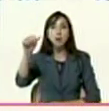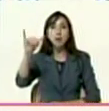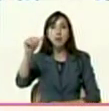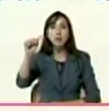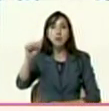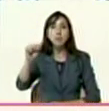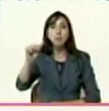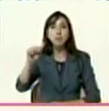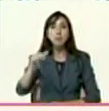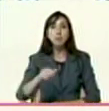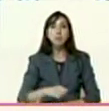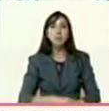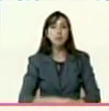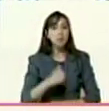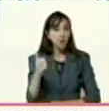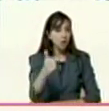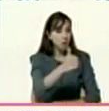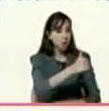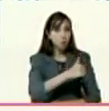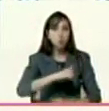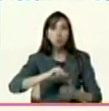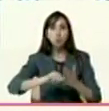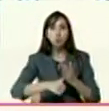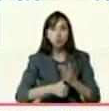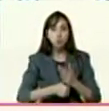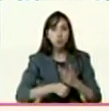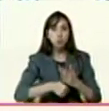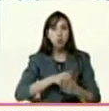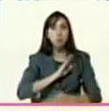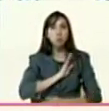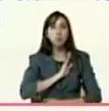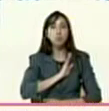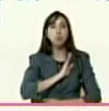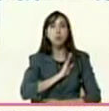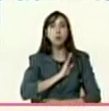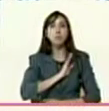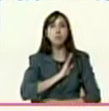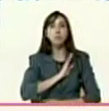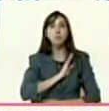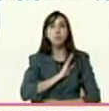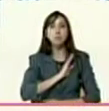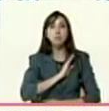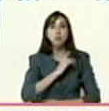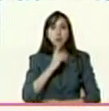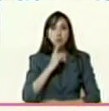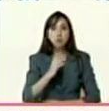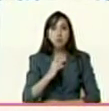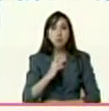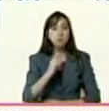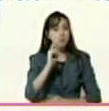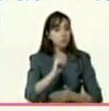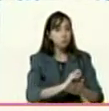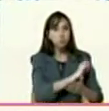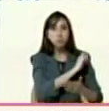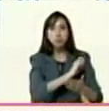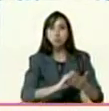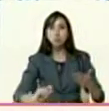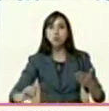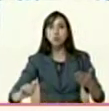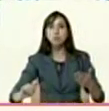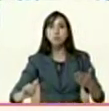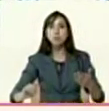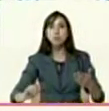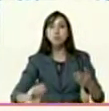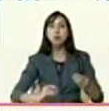identidad tal y tal y tal, integran la junta directiva declarada nula y se encuentran inhabilitados por